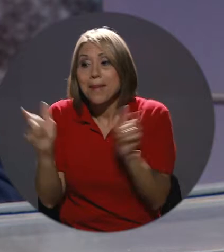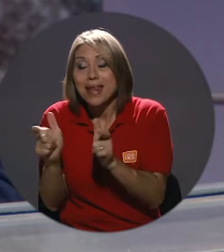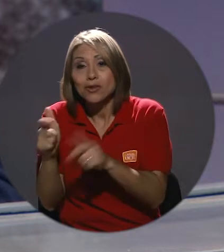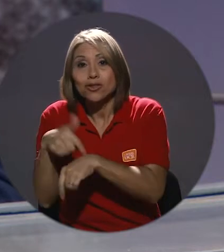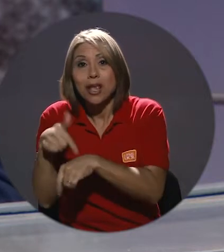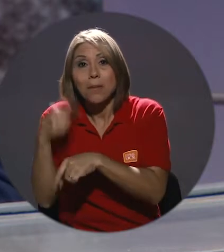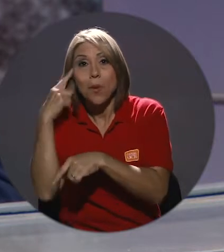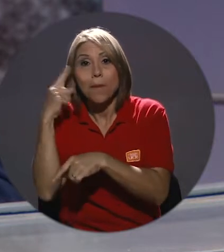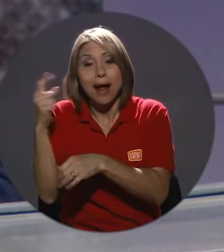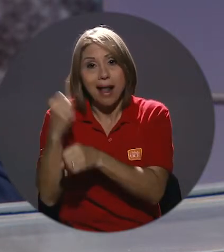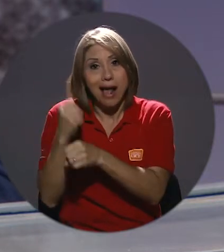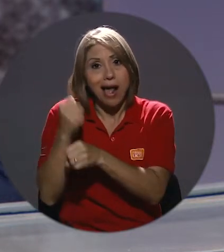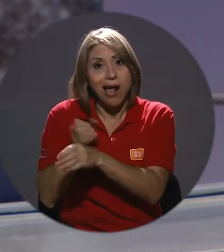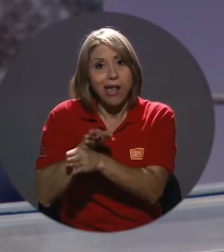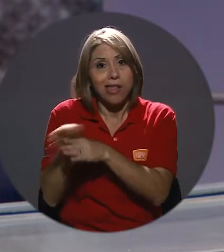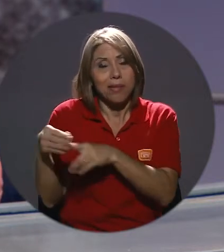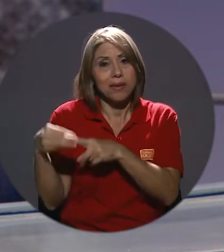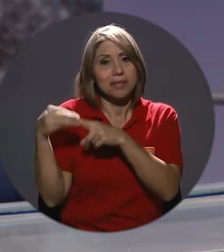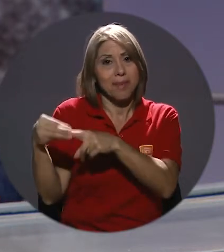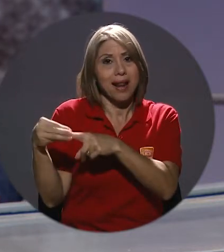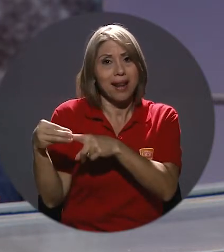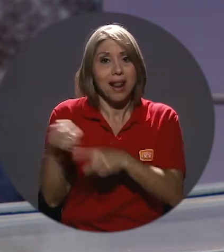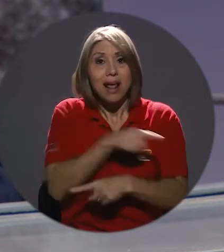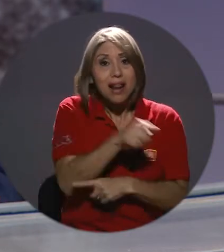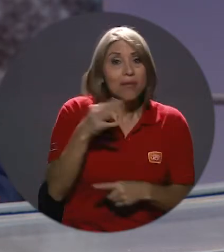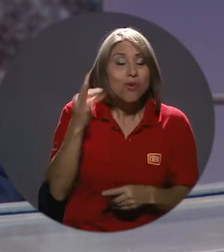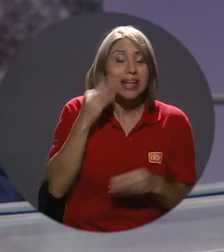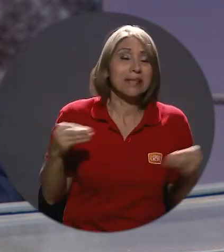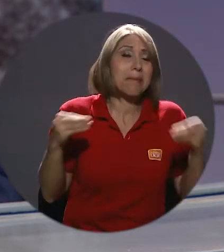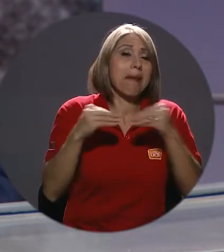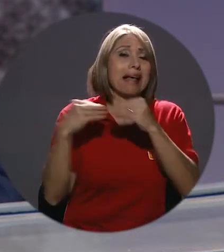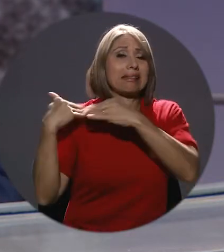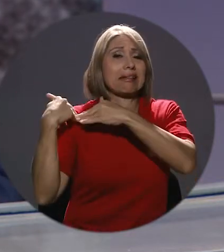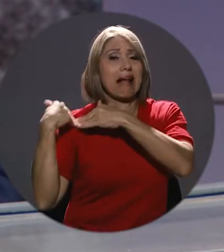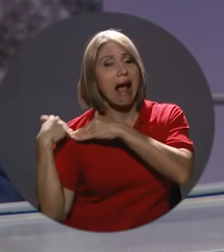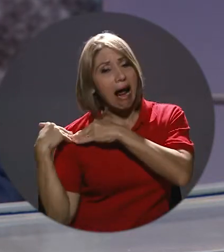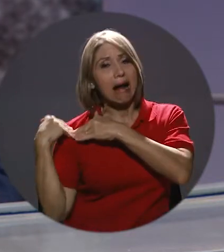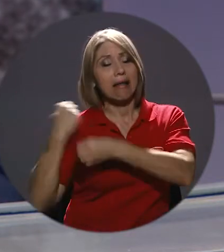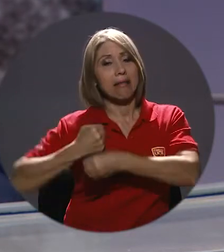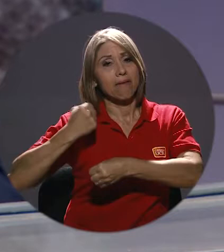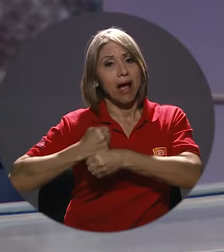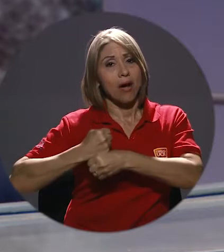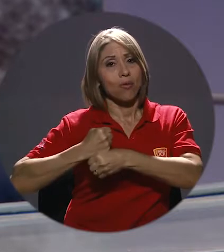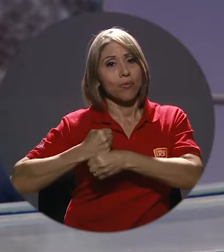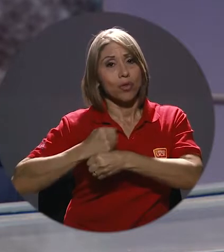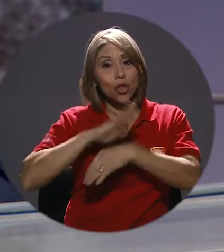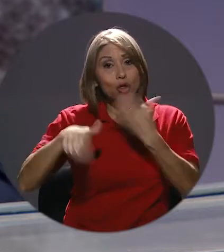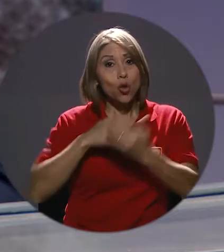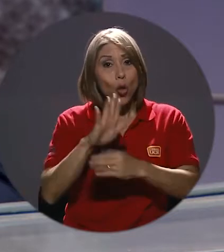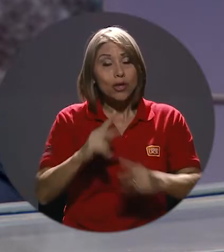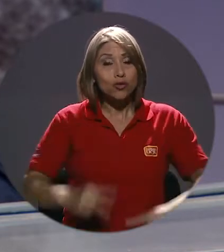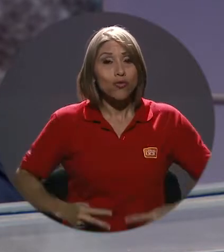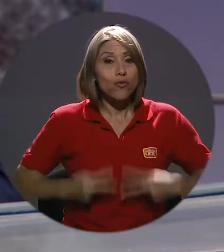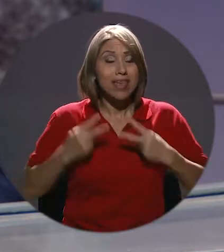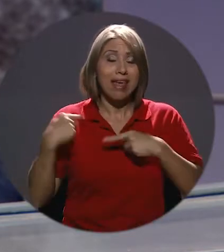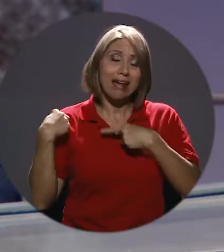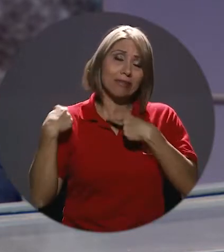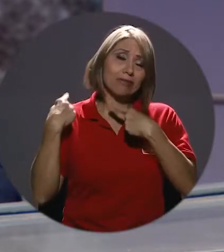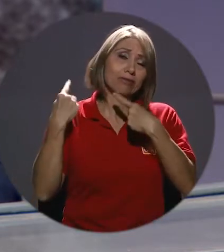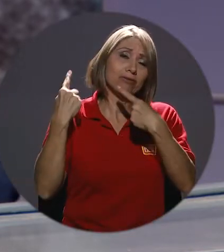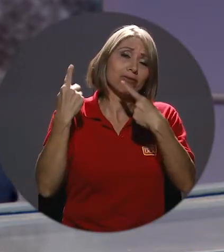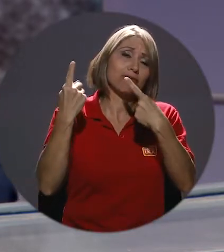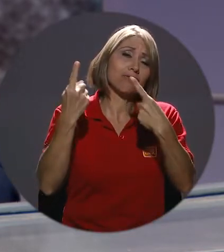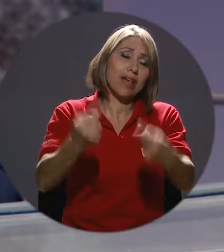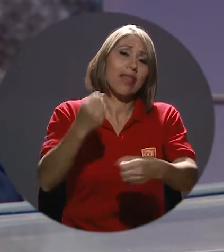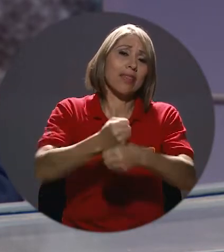carga global de trabajo, es decir, a lo largo de todo el ciclo de vida trabajan más tiempo que los hombres en trabajo remunerado